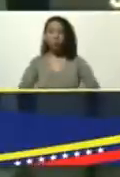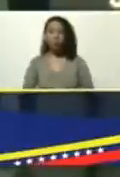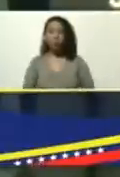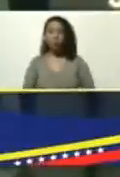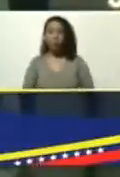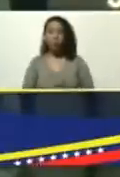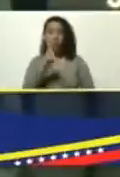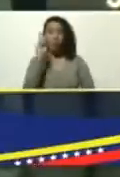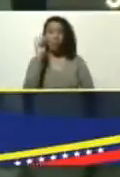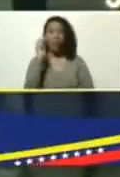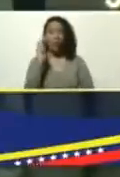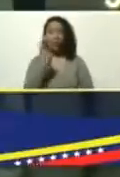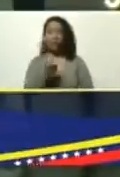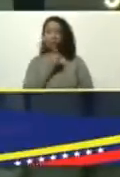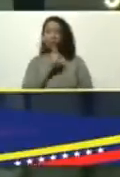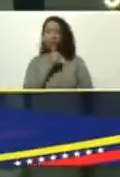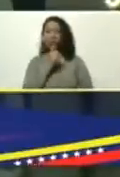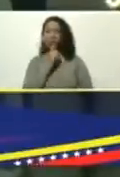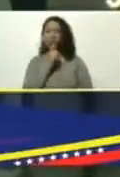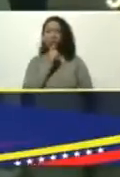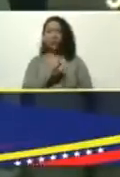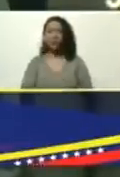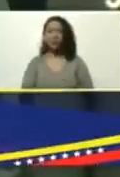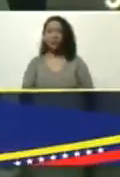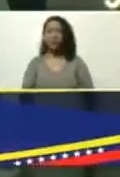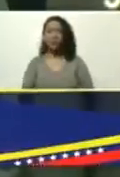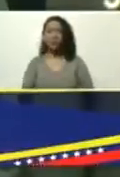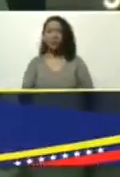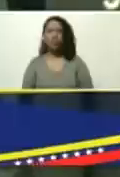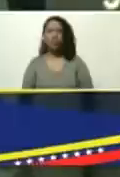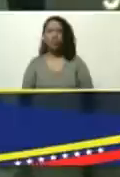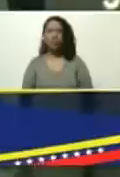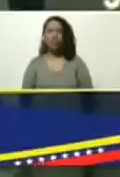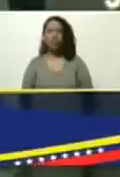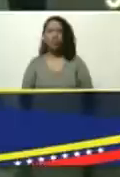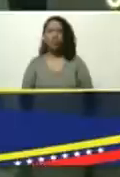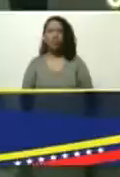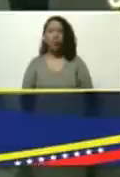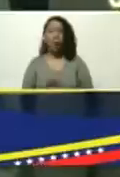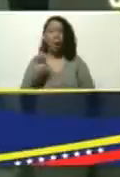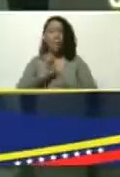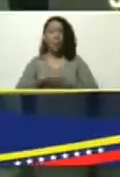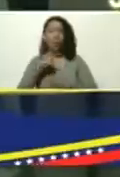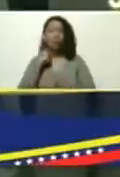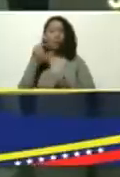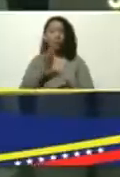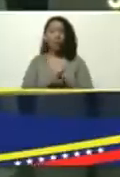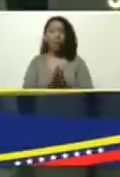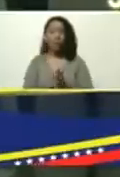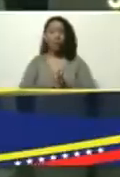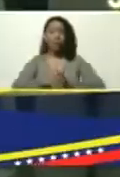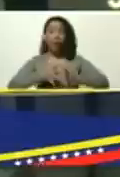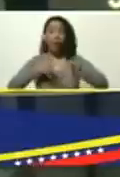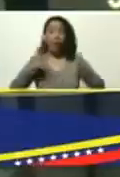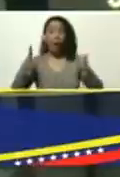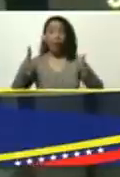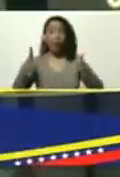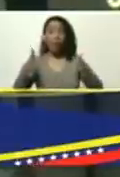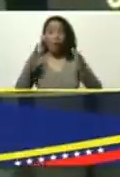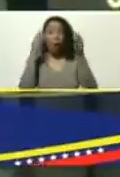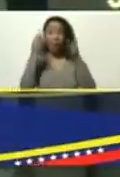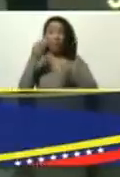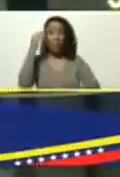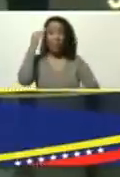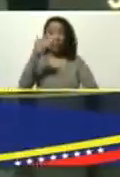una tarea compleja y difícil por la calidad y la cantidad de